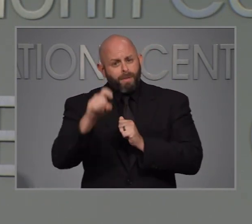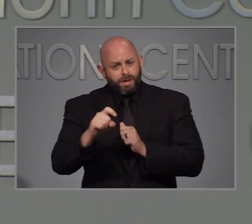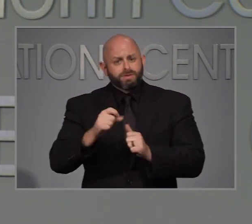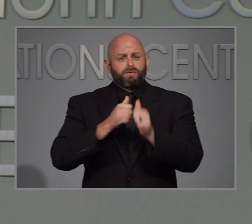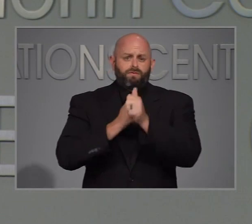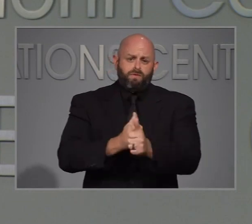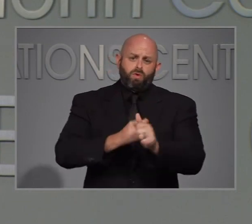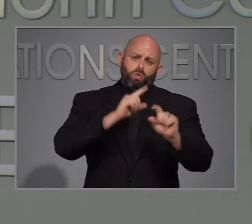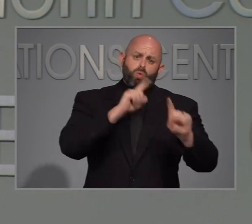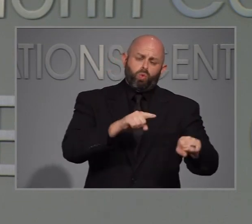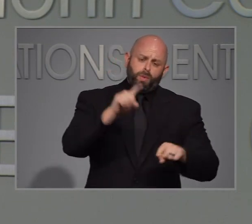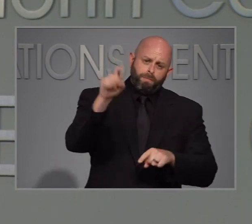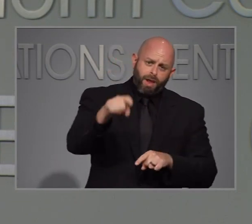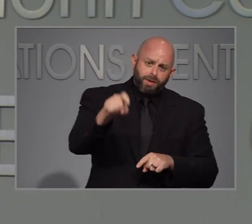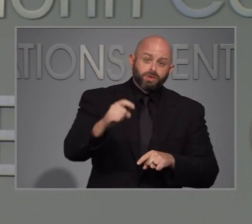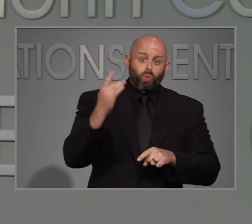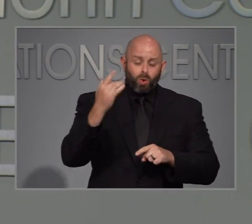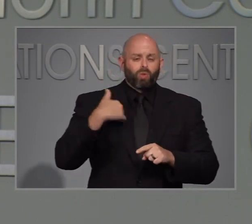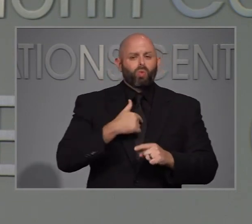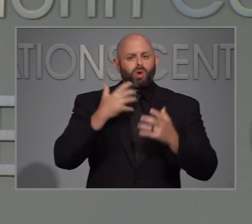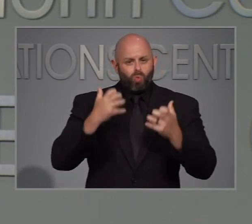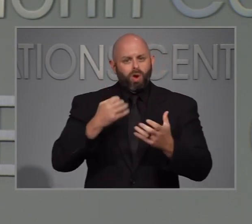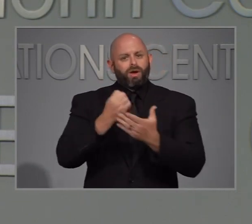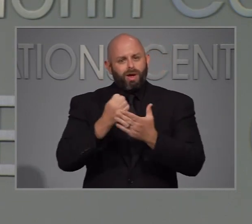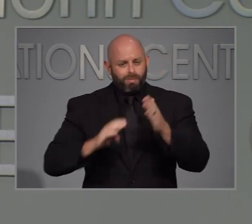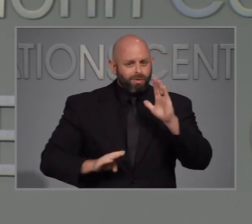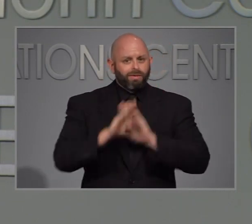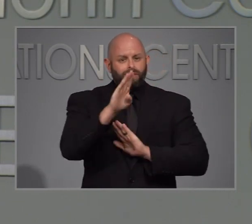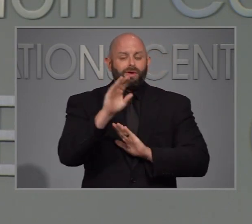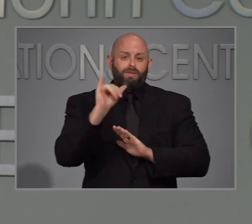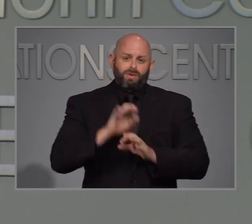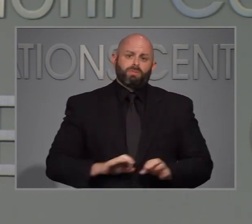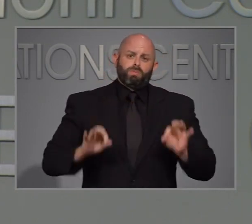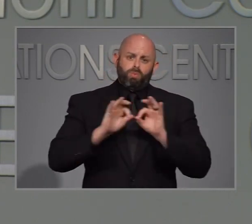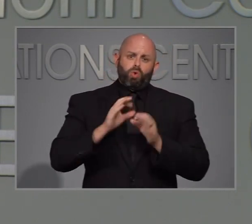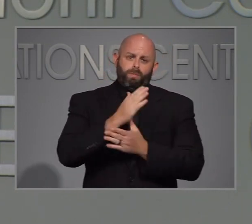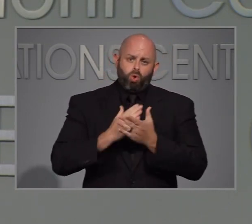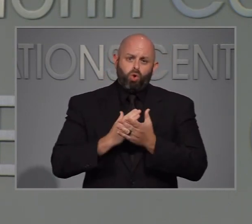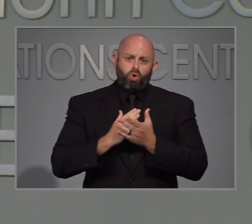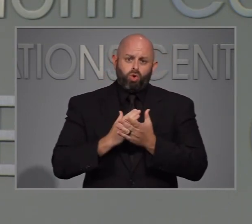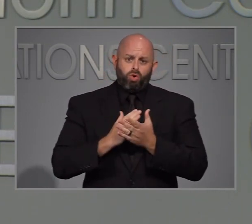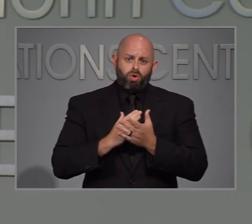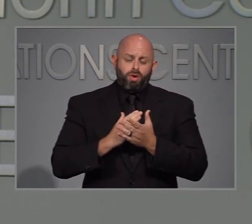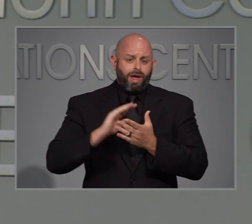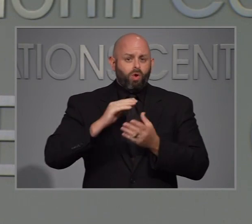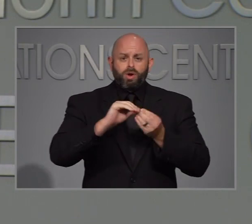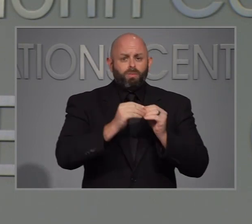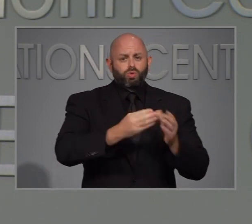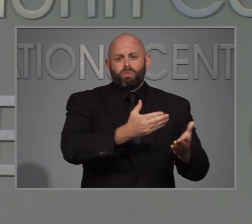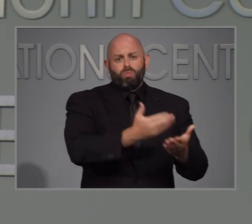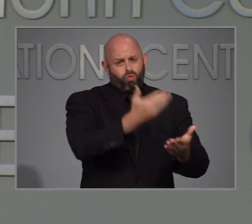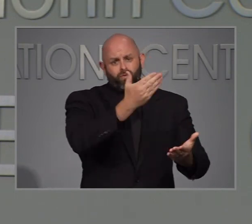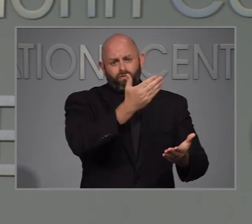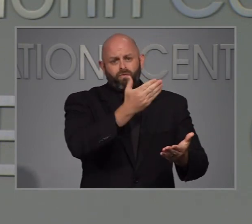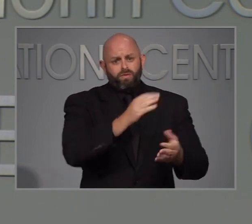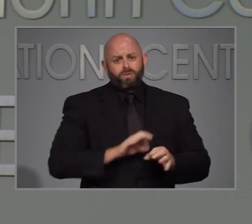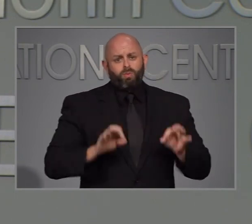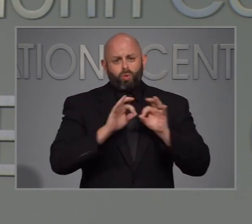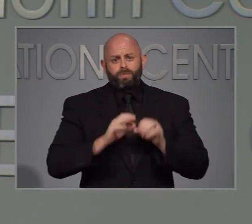utilizar cubrebocas para poder impulsar la economía. Esto es algo clave. Las cifras son abrumadoras.